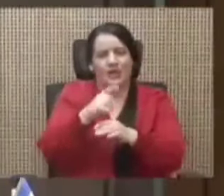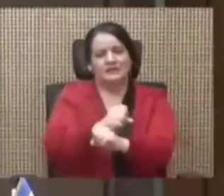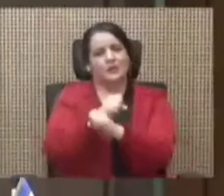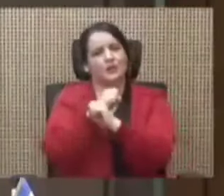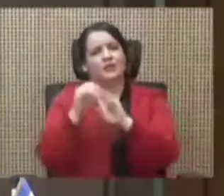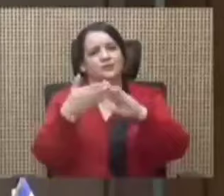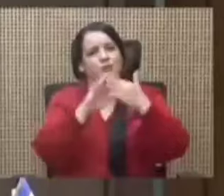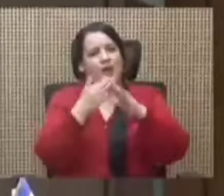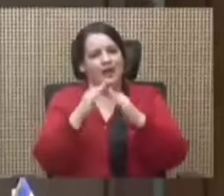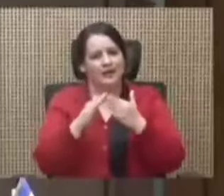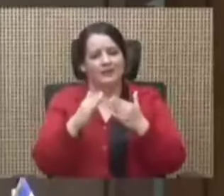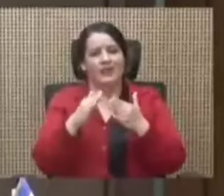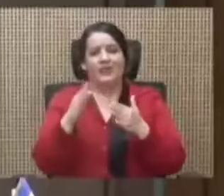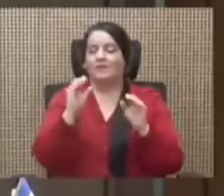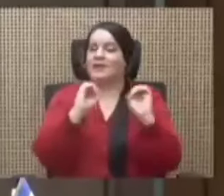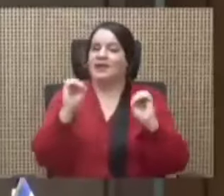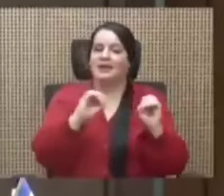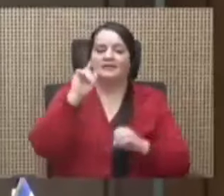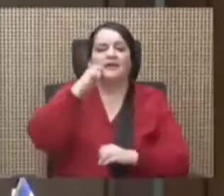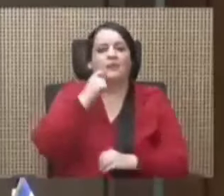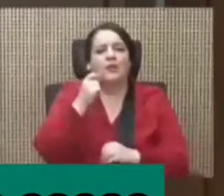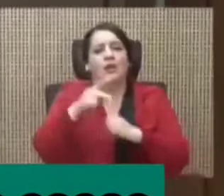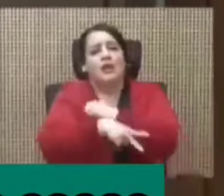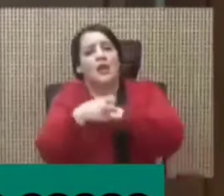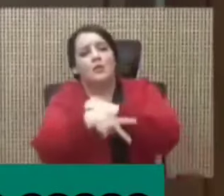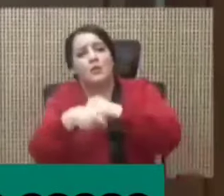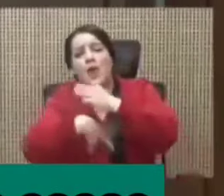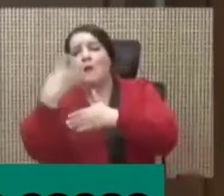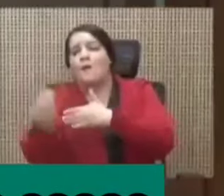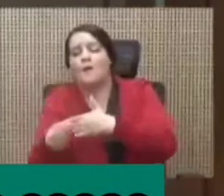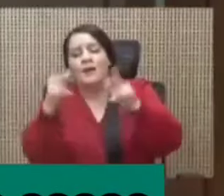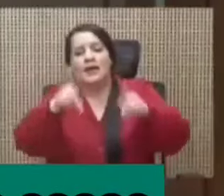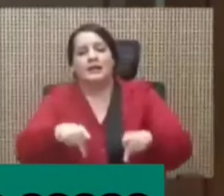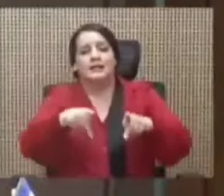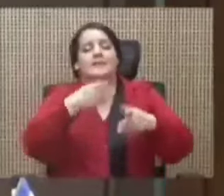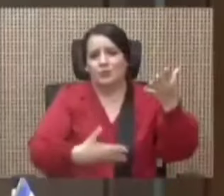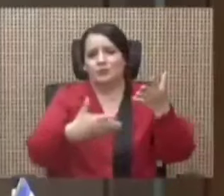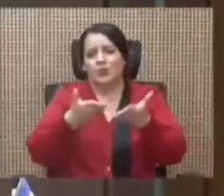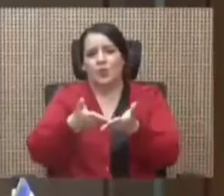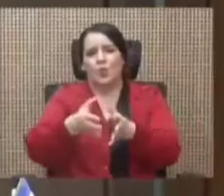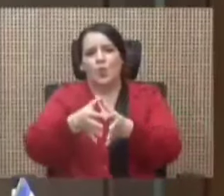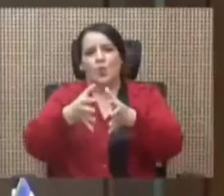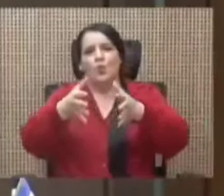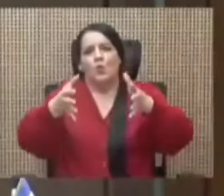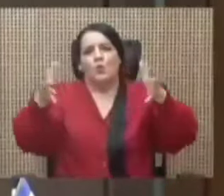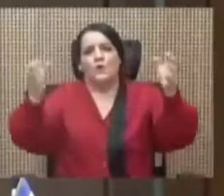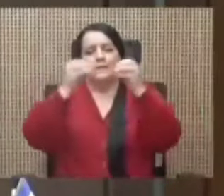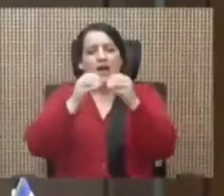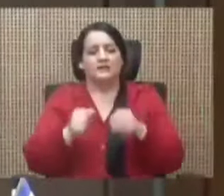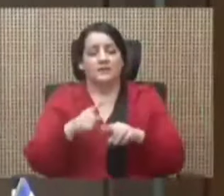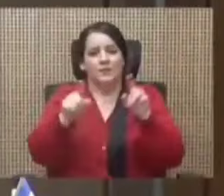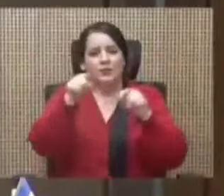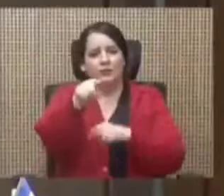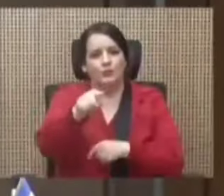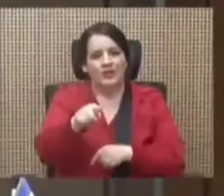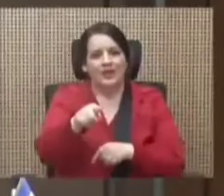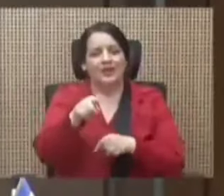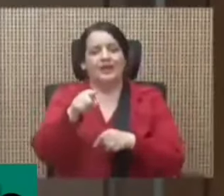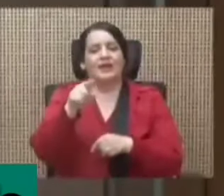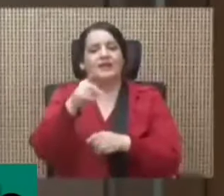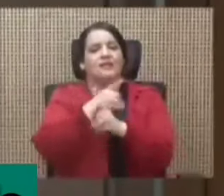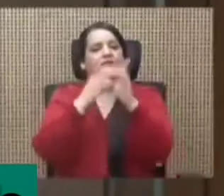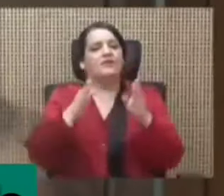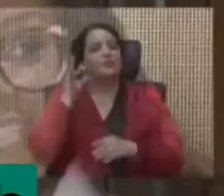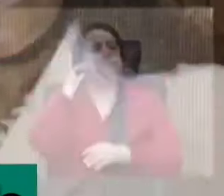que hoy los ladrones y los delincuentes están afuera mientras la gente buena está encerrada en sus casas. Y señor defensor, usted señala en su informe